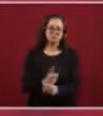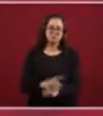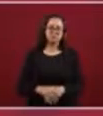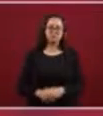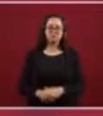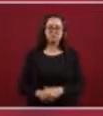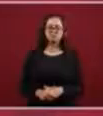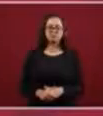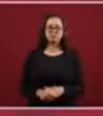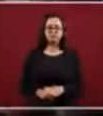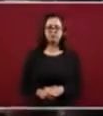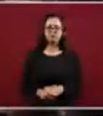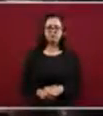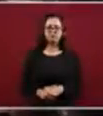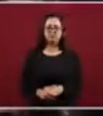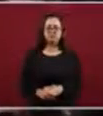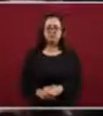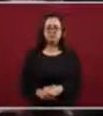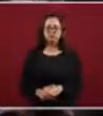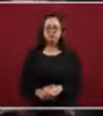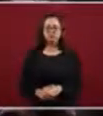garantizar la seguridad.